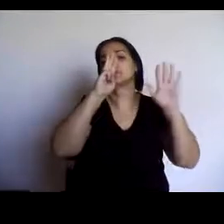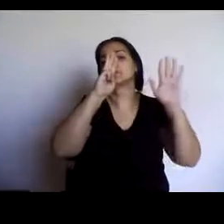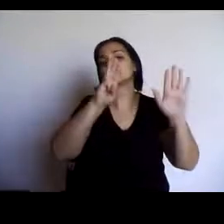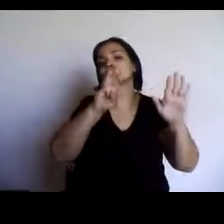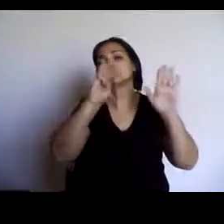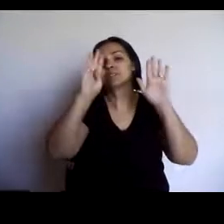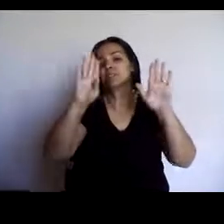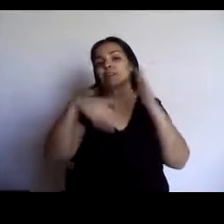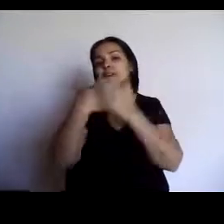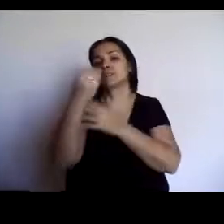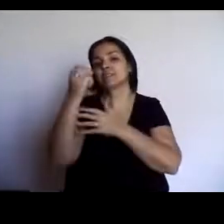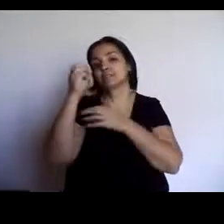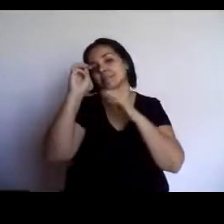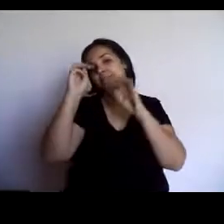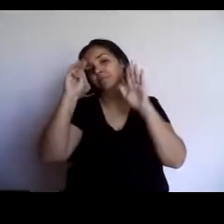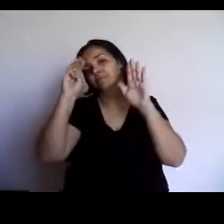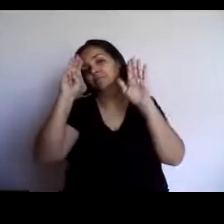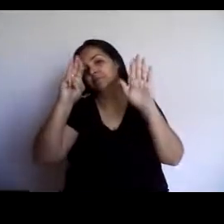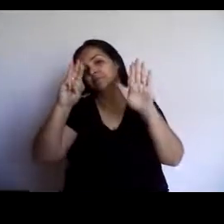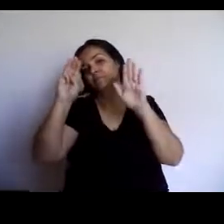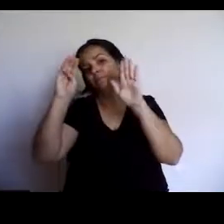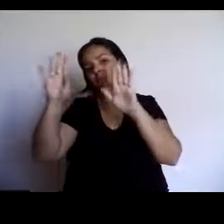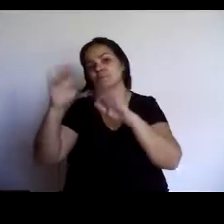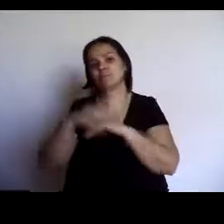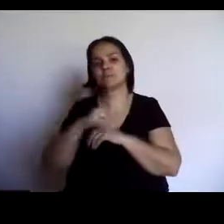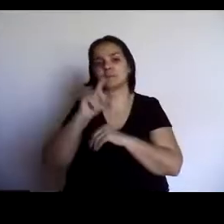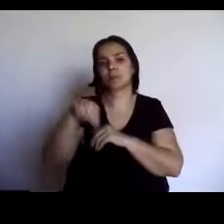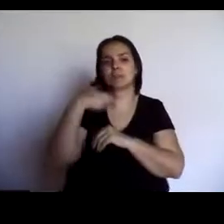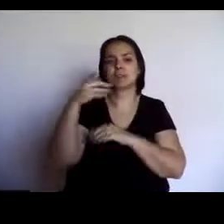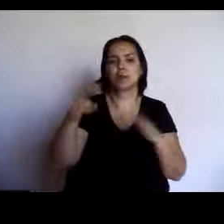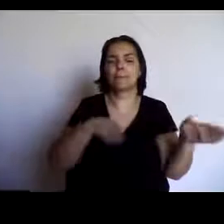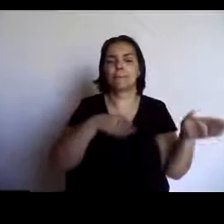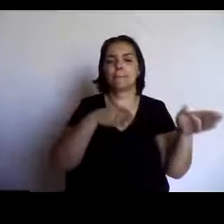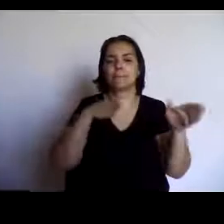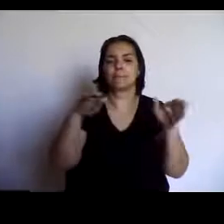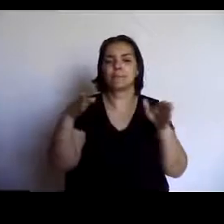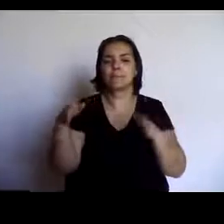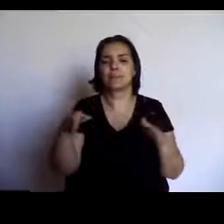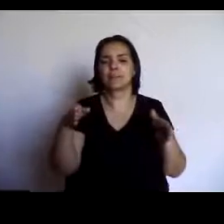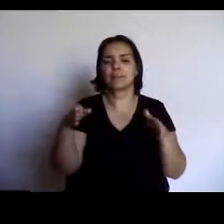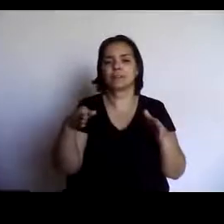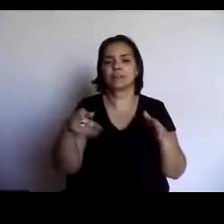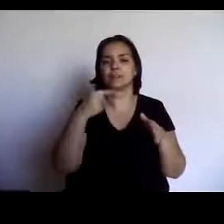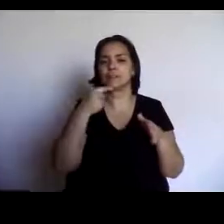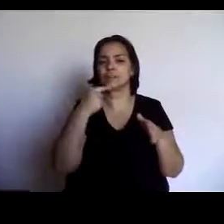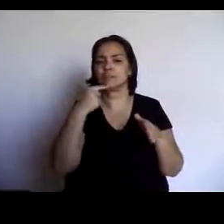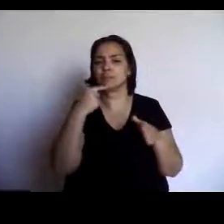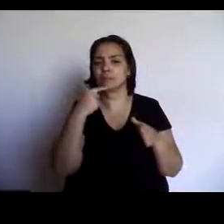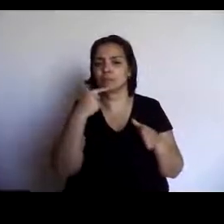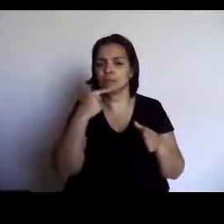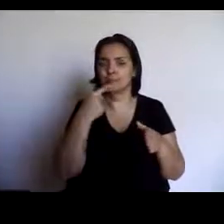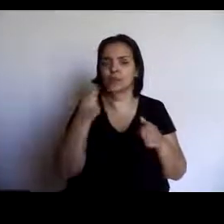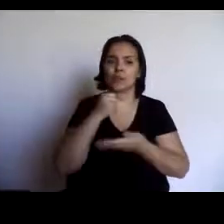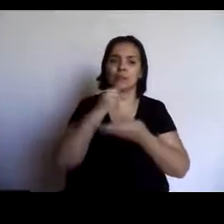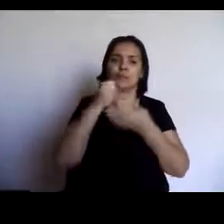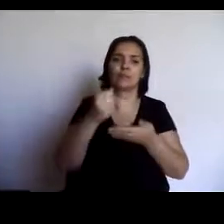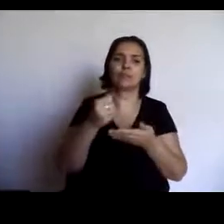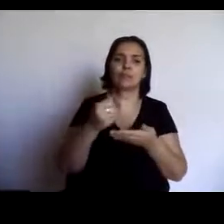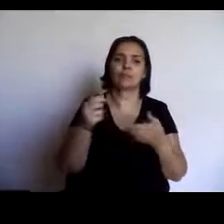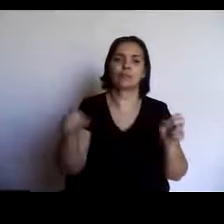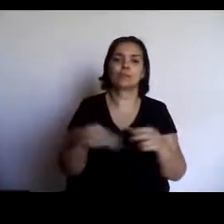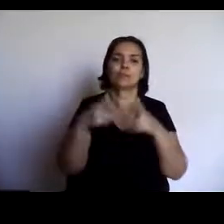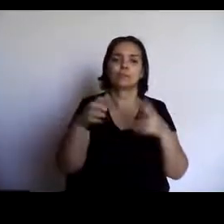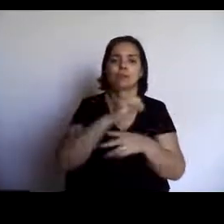en el segundo entramos con diversas iniciativas comunitarias de Fondo Social Europeo, como la iniciativa NOW,